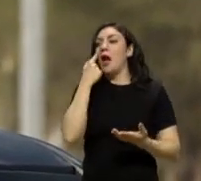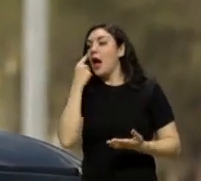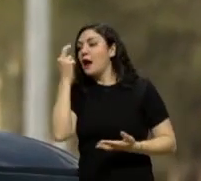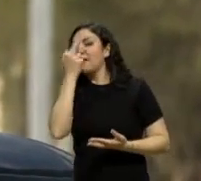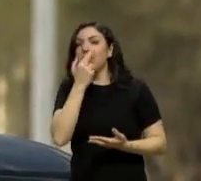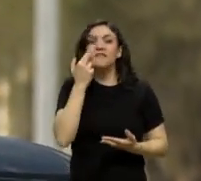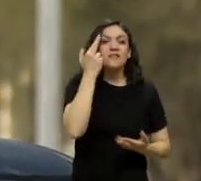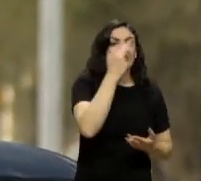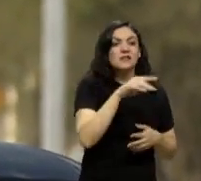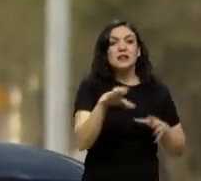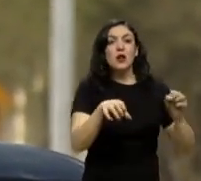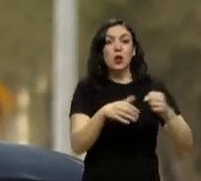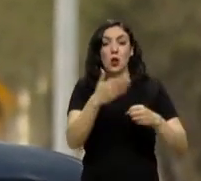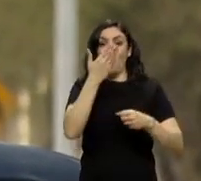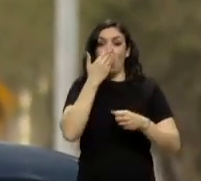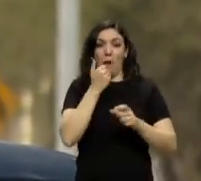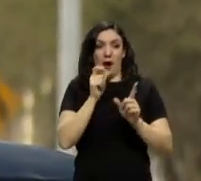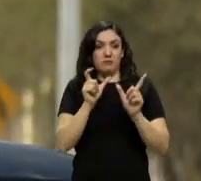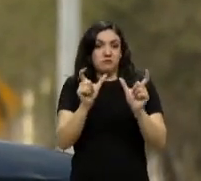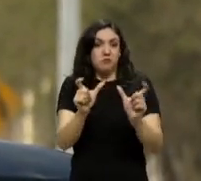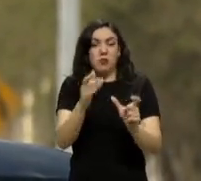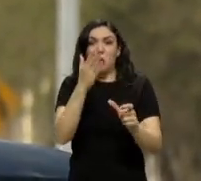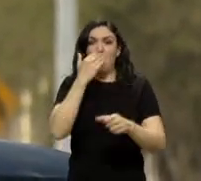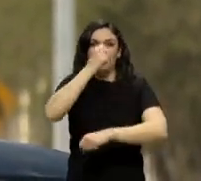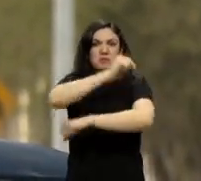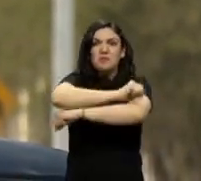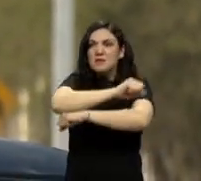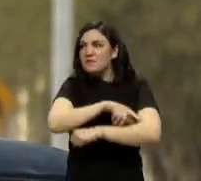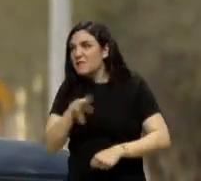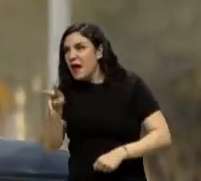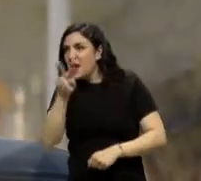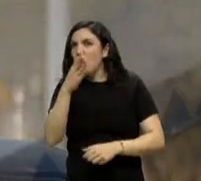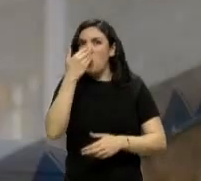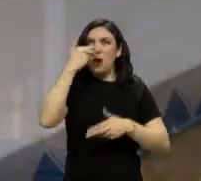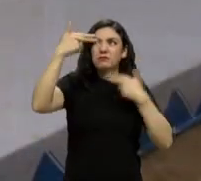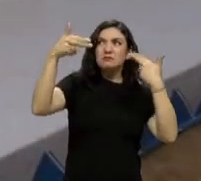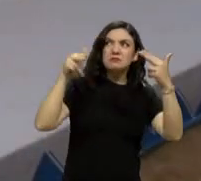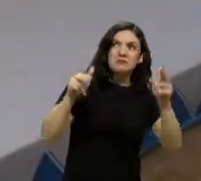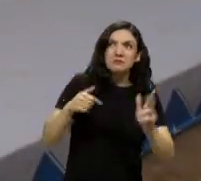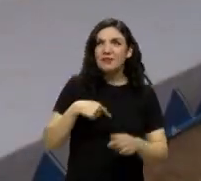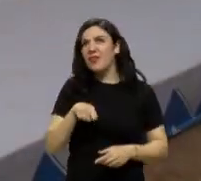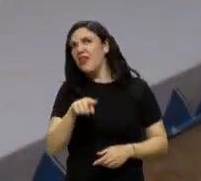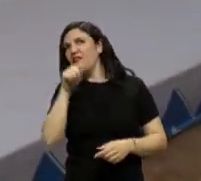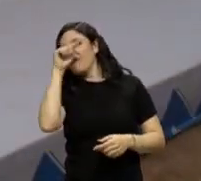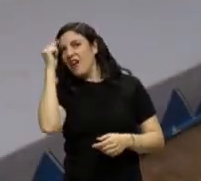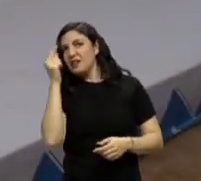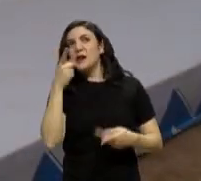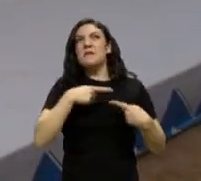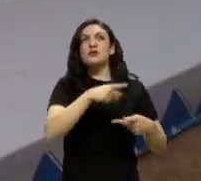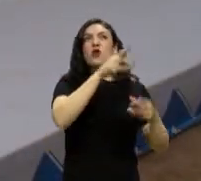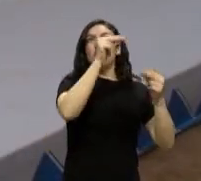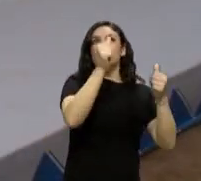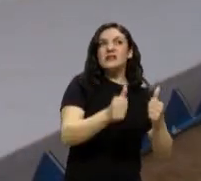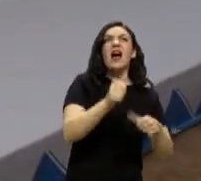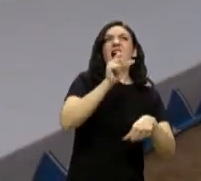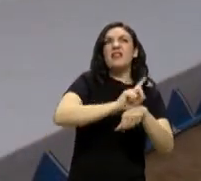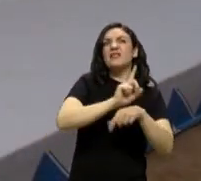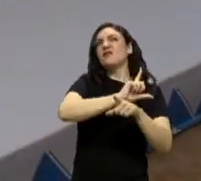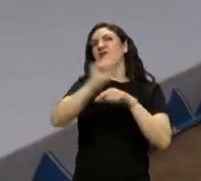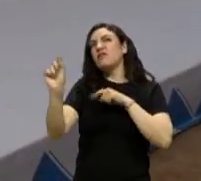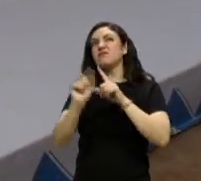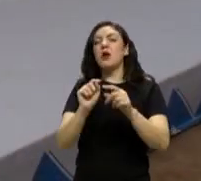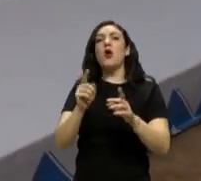checar si no hay protecciones en sus ventanas si no tiene cámaras si las personas están o no están en la casa